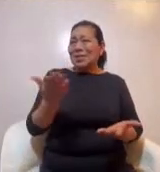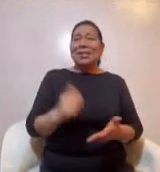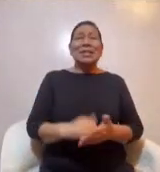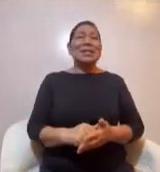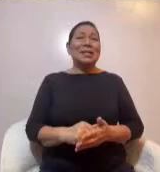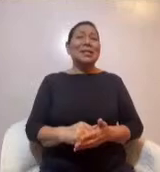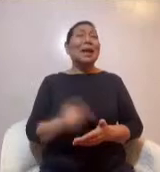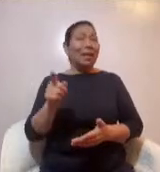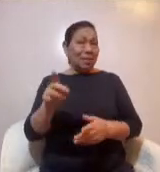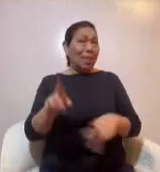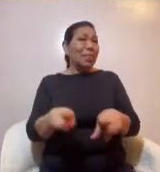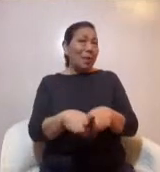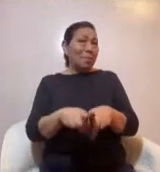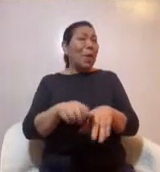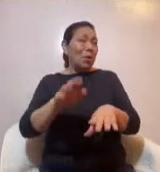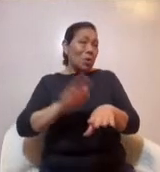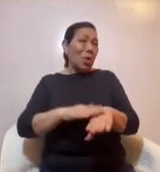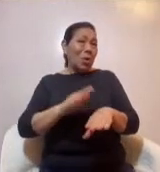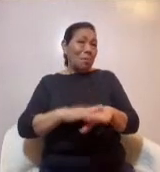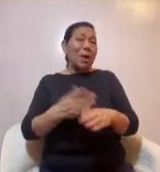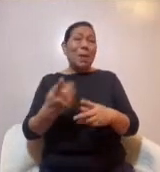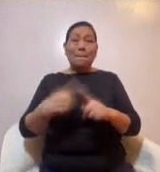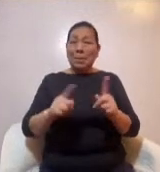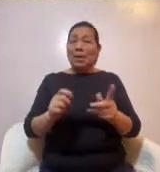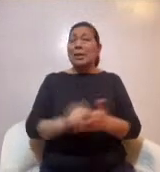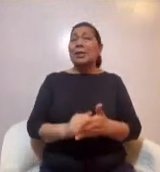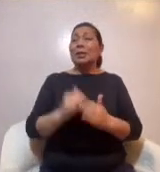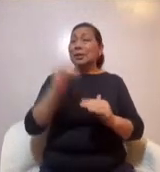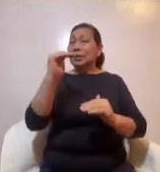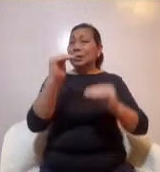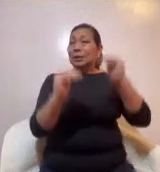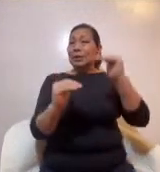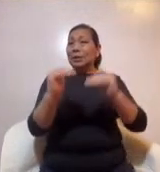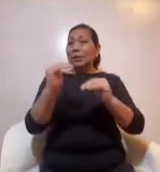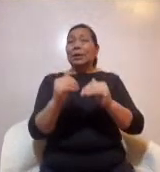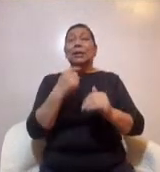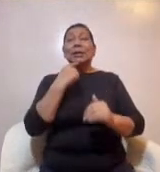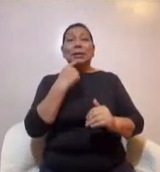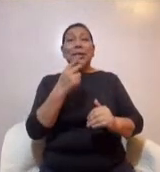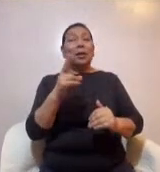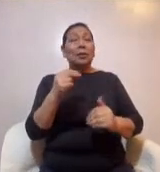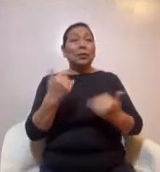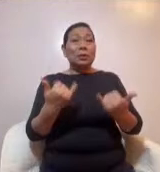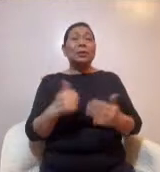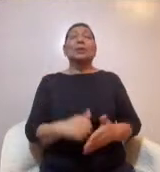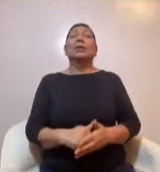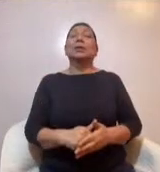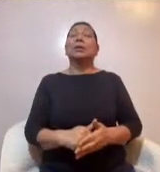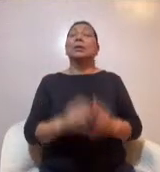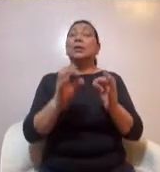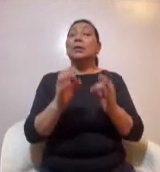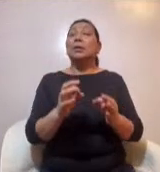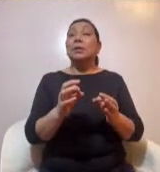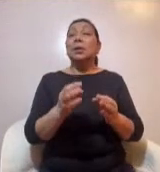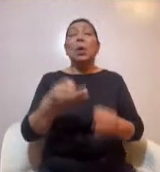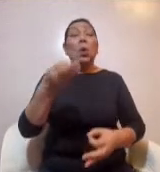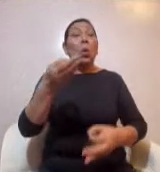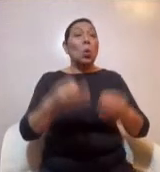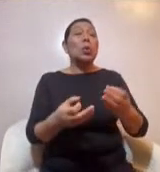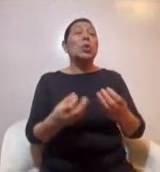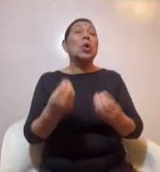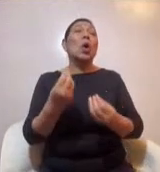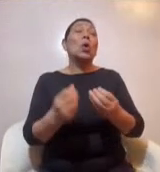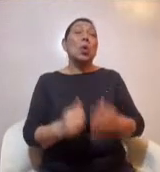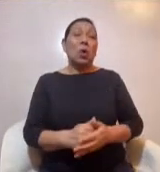que la solicita, ¿no? Y el doble estándar institucional estatal se refiere, ¿no? Y ahí lo afirma